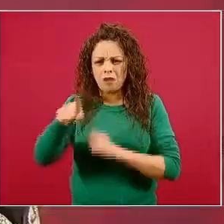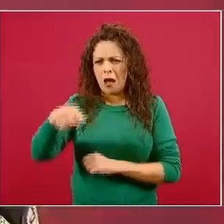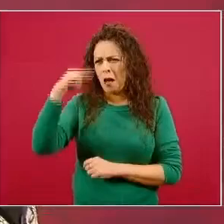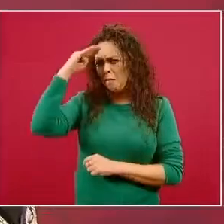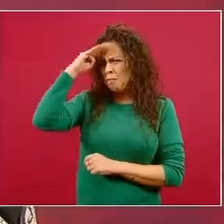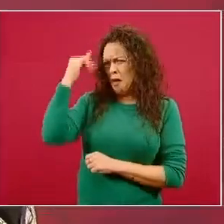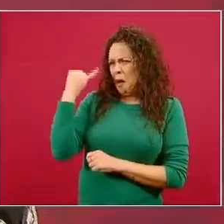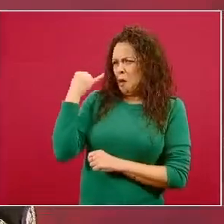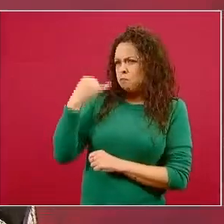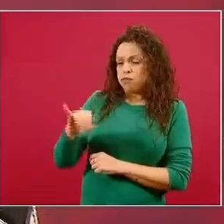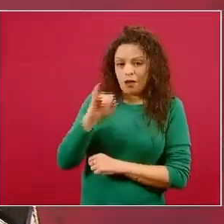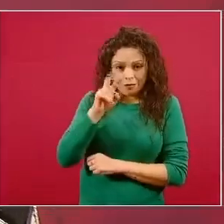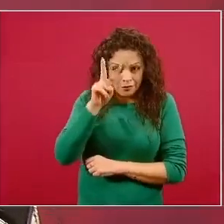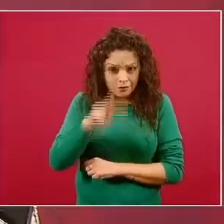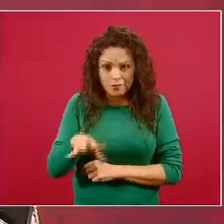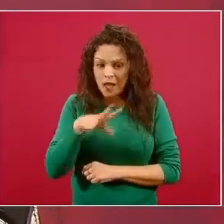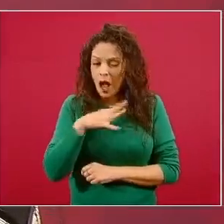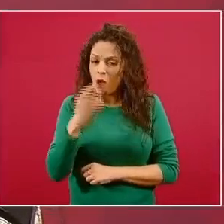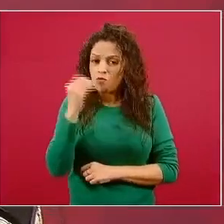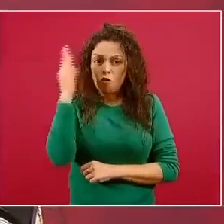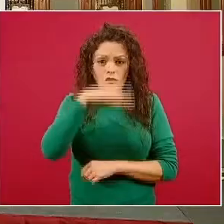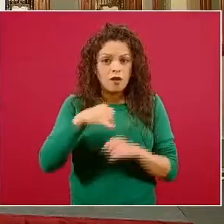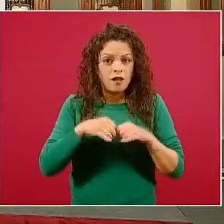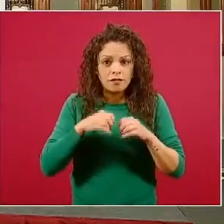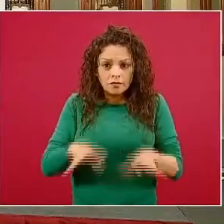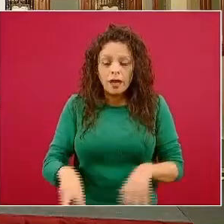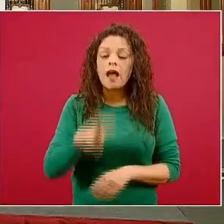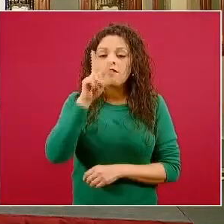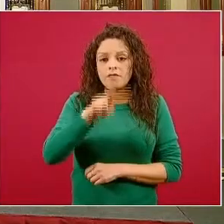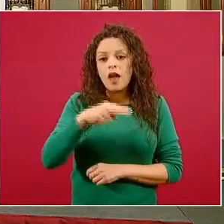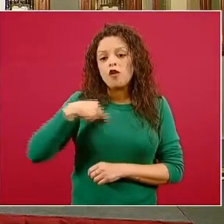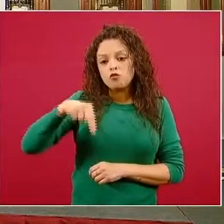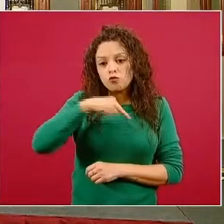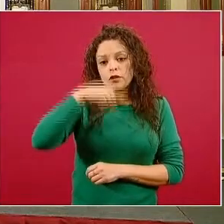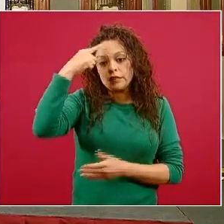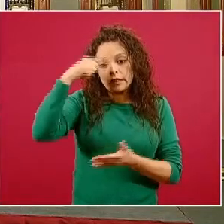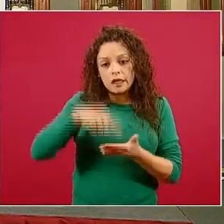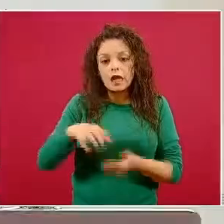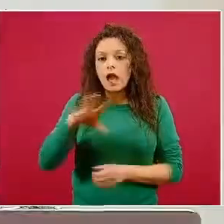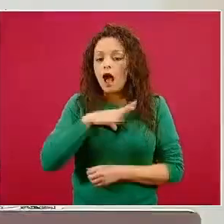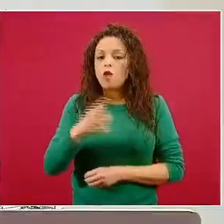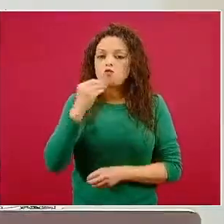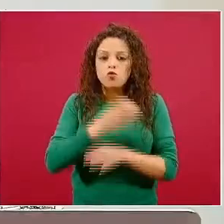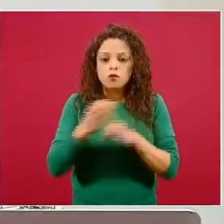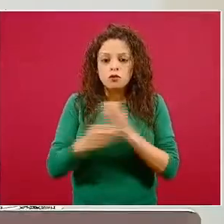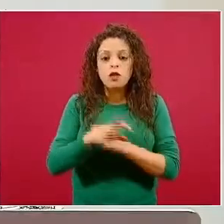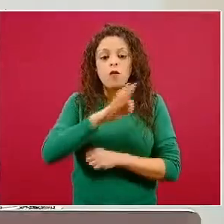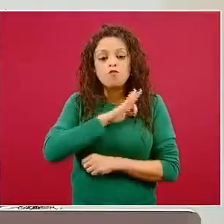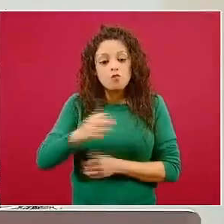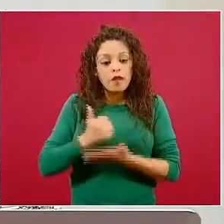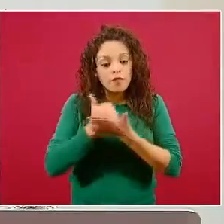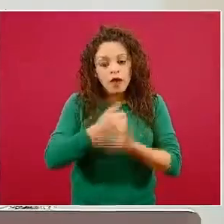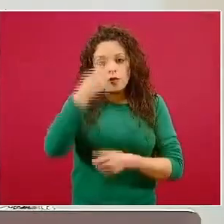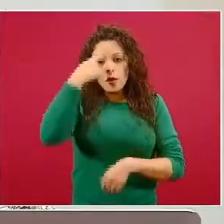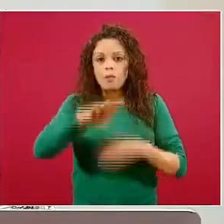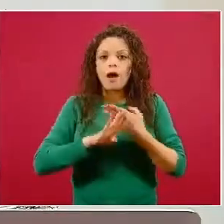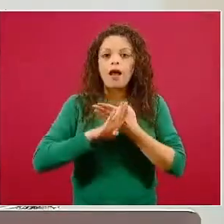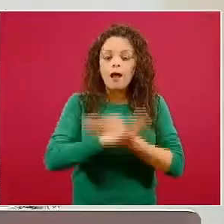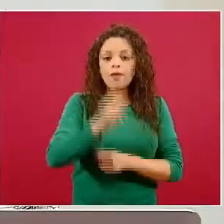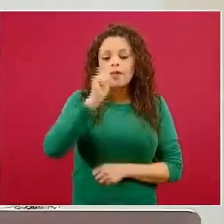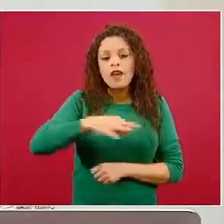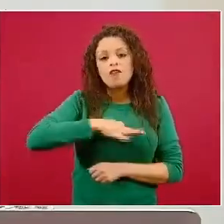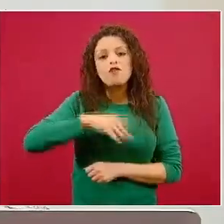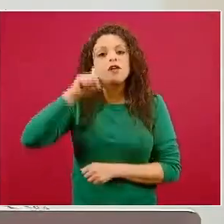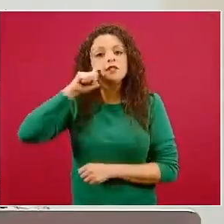es uno de los elementos más importantes para evitar la transmisión de infecciones de transmisión sexual, pero también